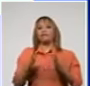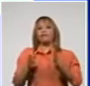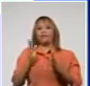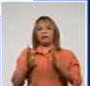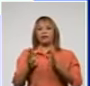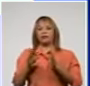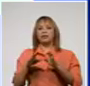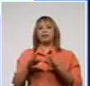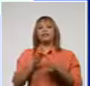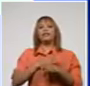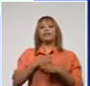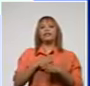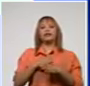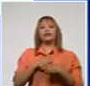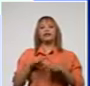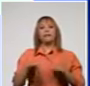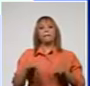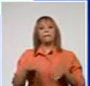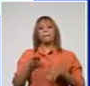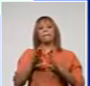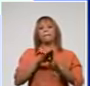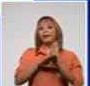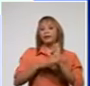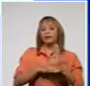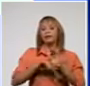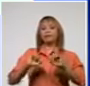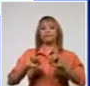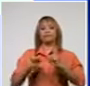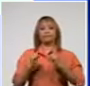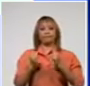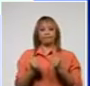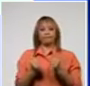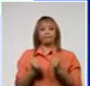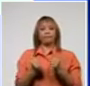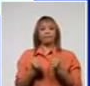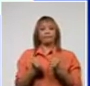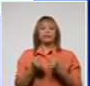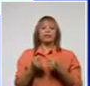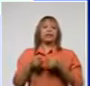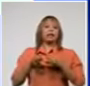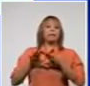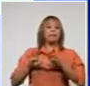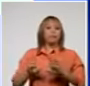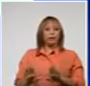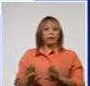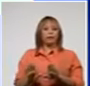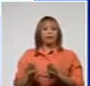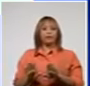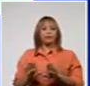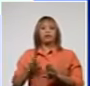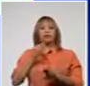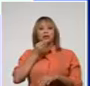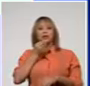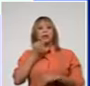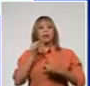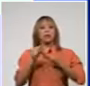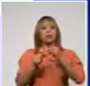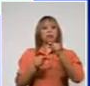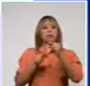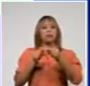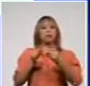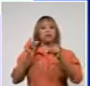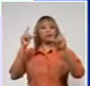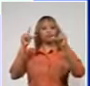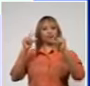medidas más restrictivas y que esperamos que se vaya consolidando esta